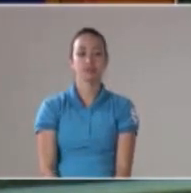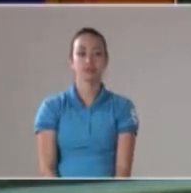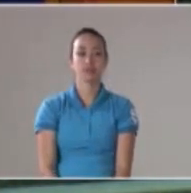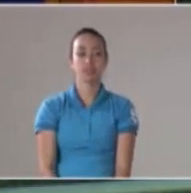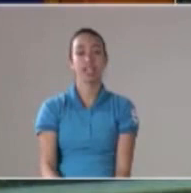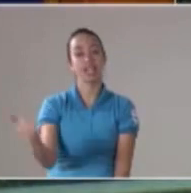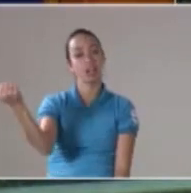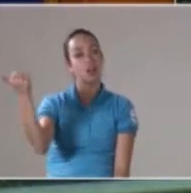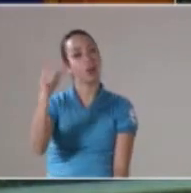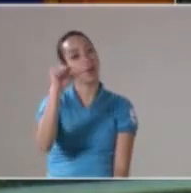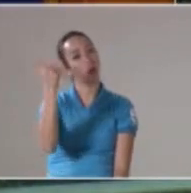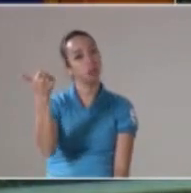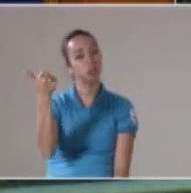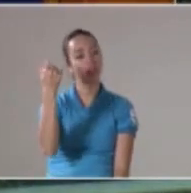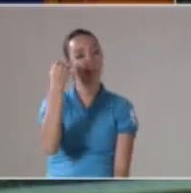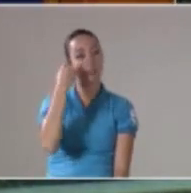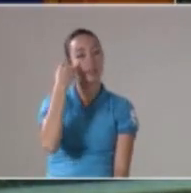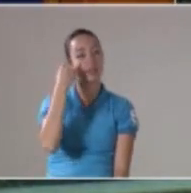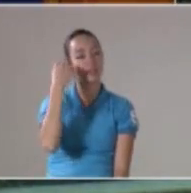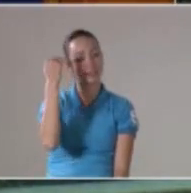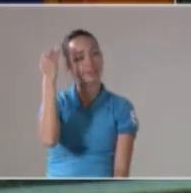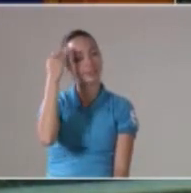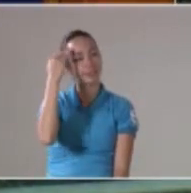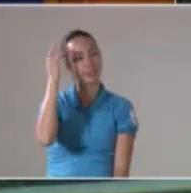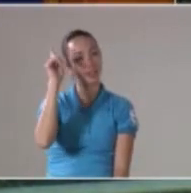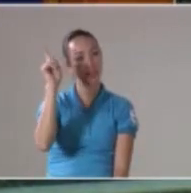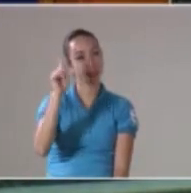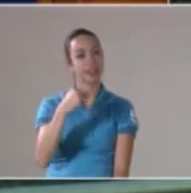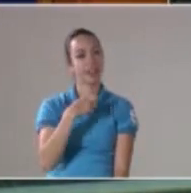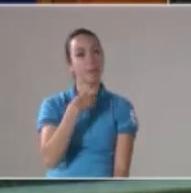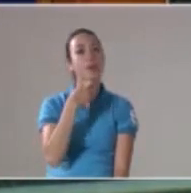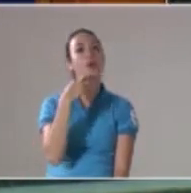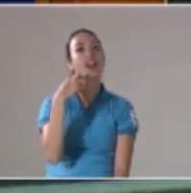El otro miércoles, ya sabe dónde va.